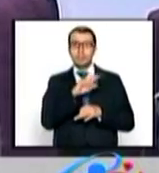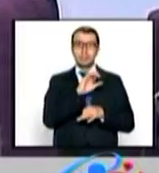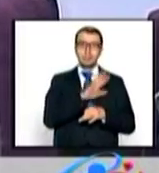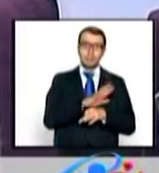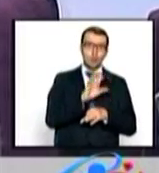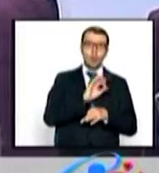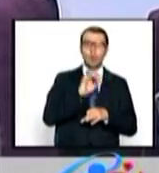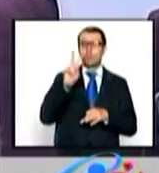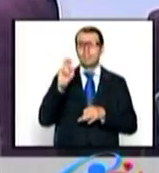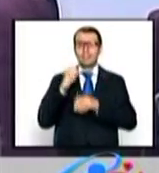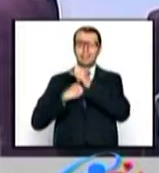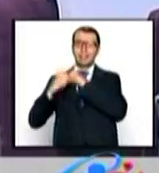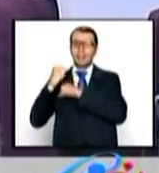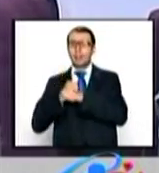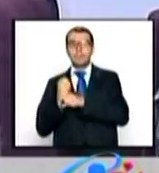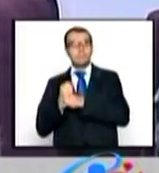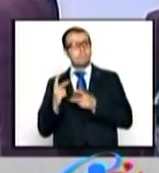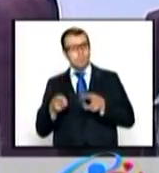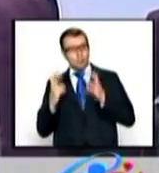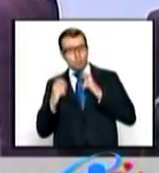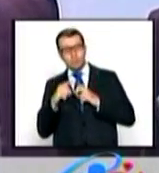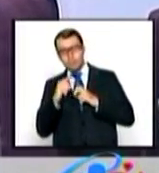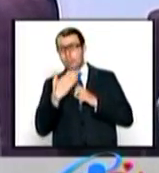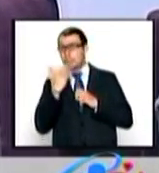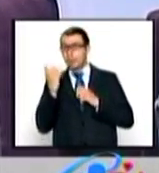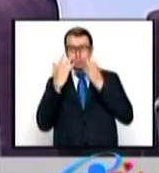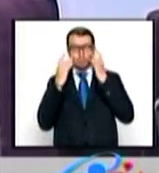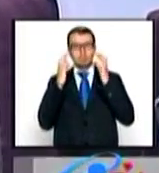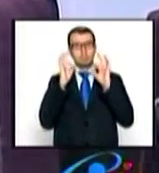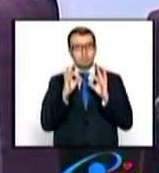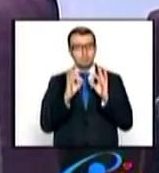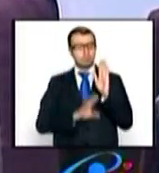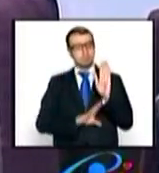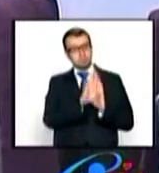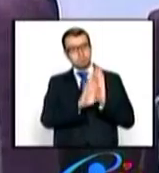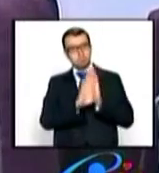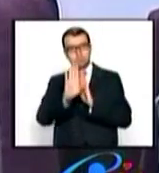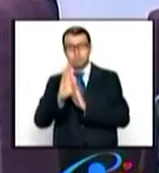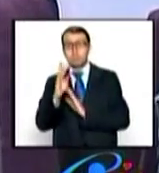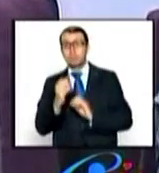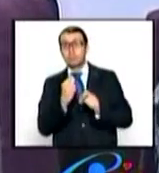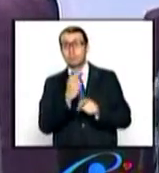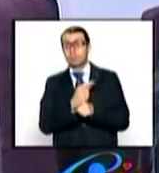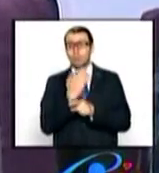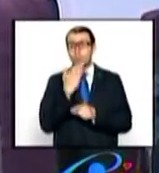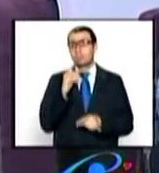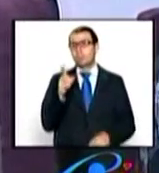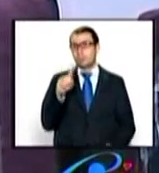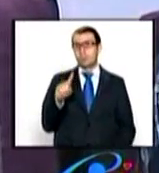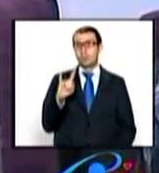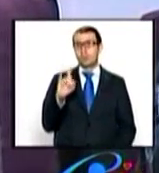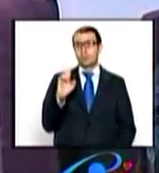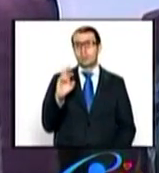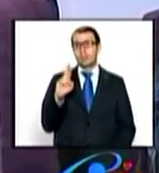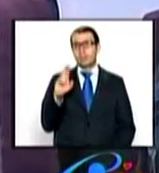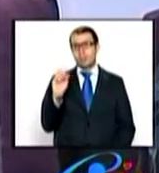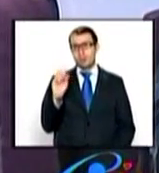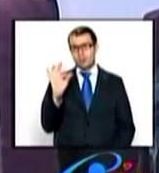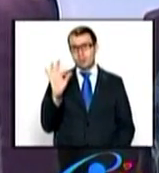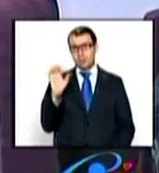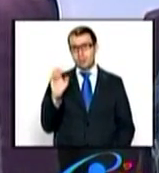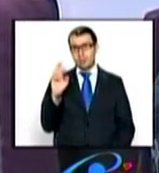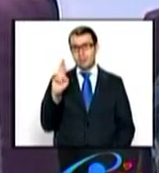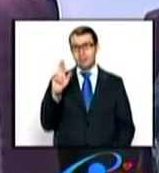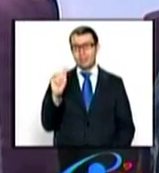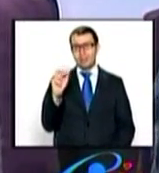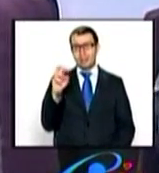tratamientos novedosos, innovadores y mucho más efectivos, siendo así la sueroterapia. Y muchos que están en su casa pues se preguntarán, ¿qué